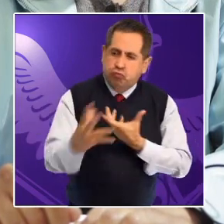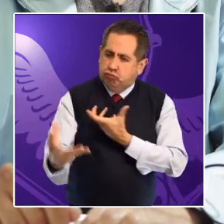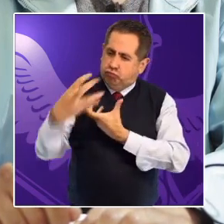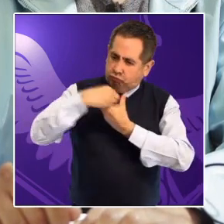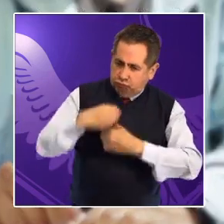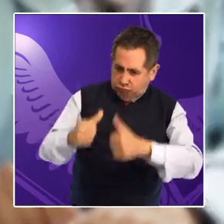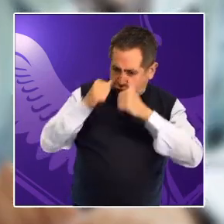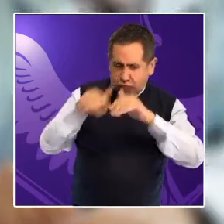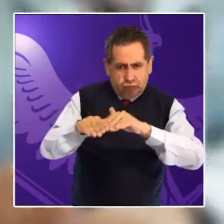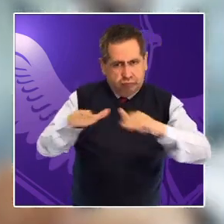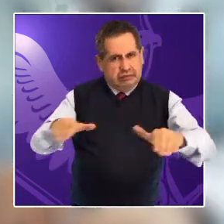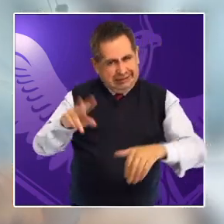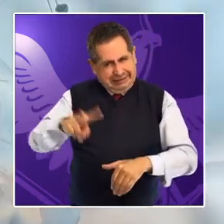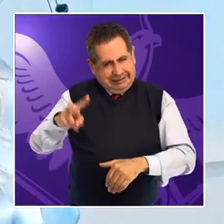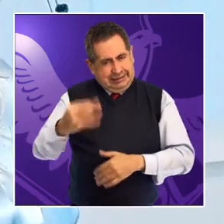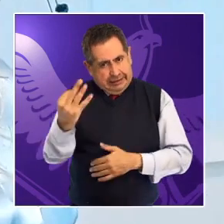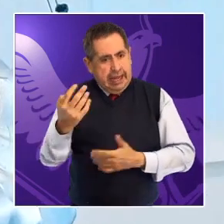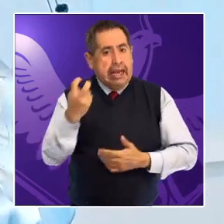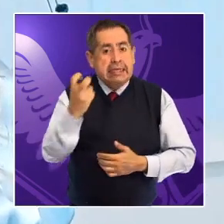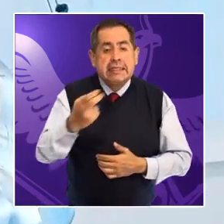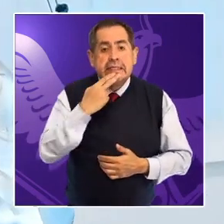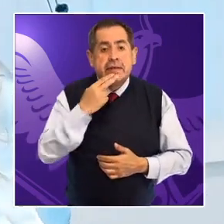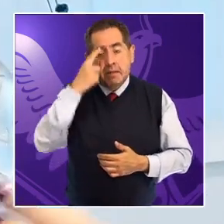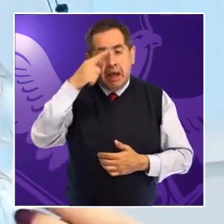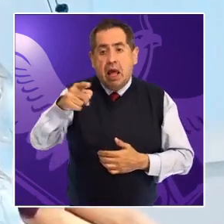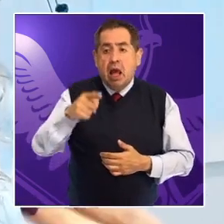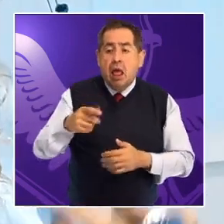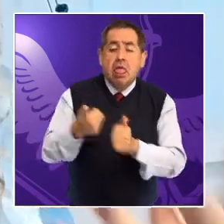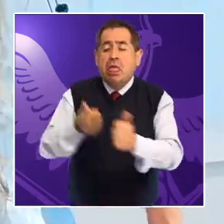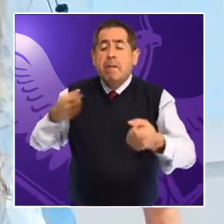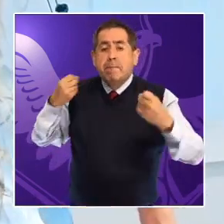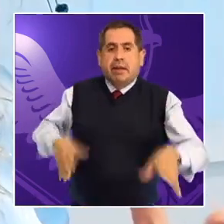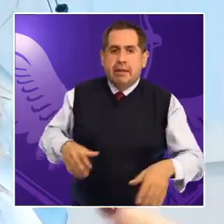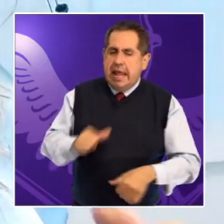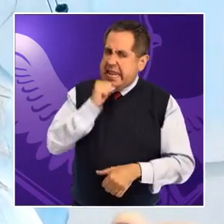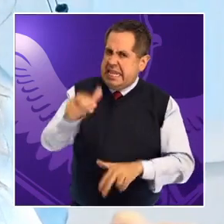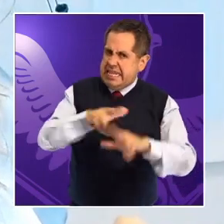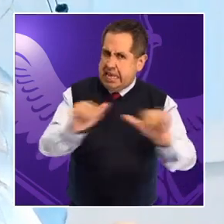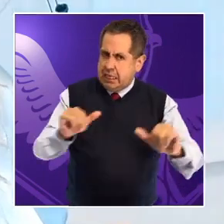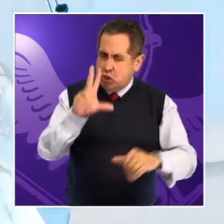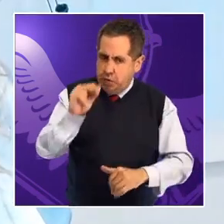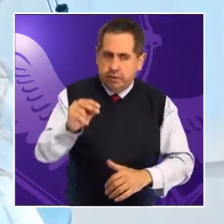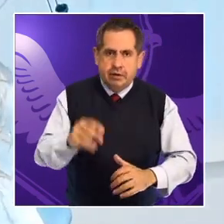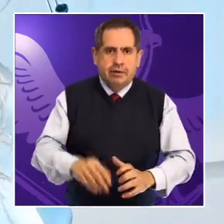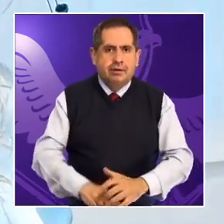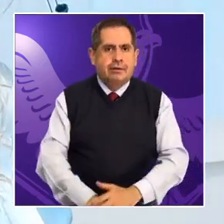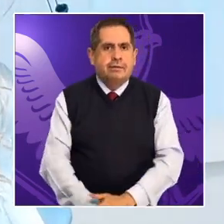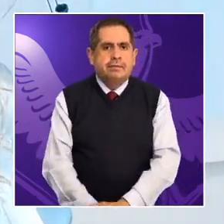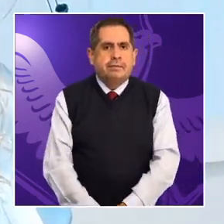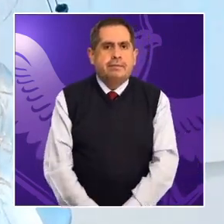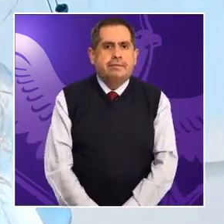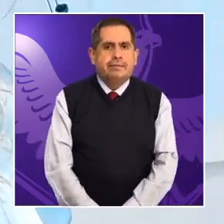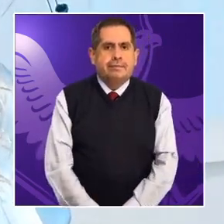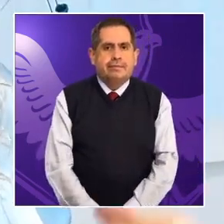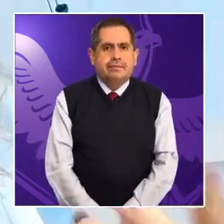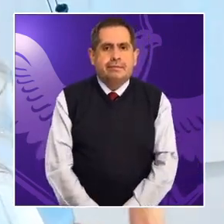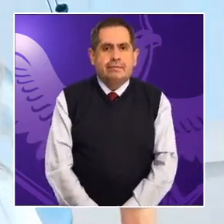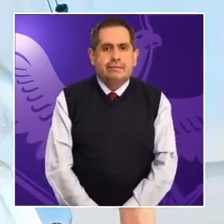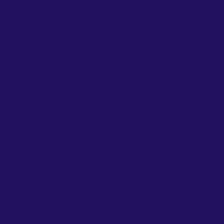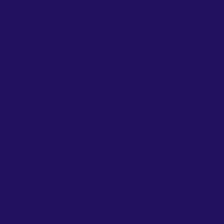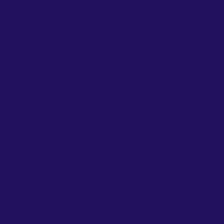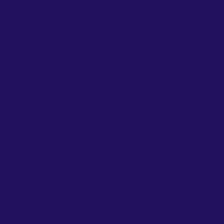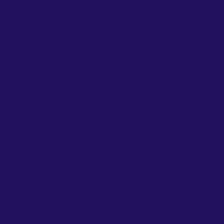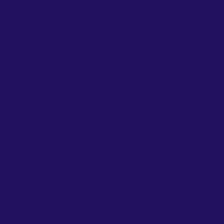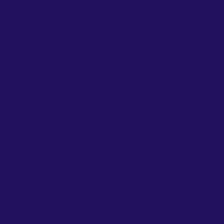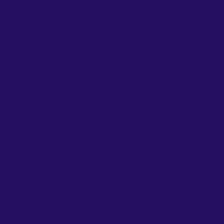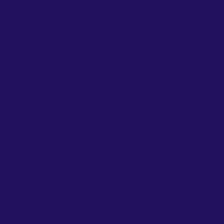¿no? Para que con todo esto podamos hablar de una verdadera sociedad inclusiva y que de alguna manera nadie quede